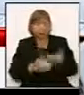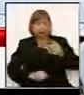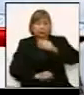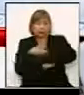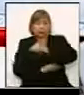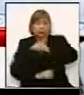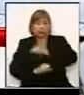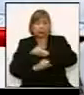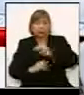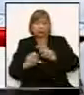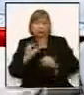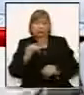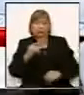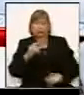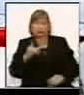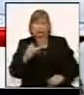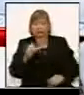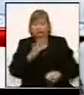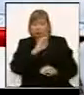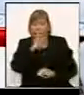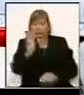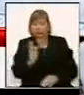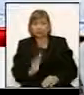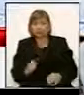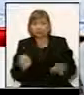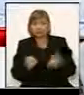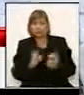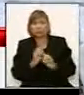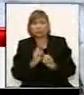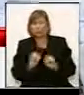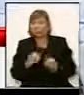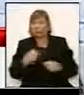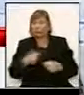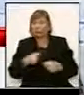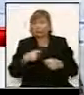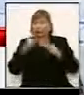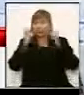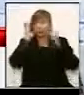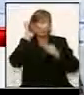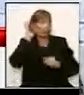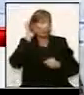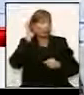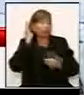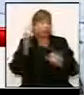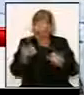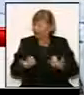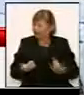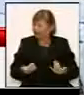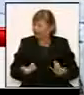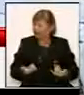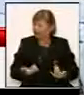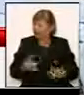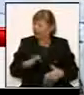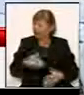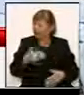Chillón. O sea, nunca hicieron un impacto ambiental. Y yo escucho ahorita que dicen